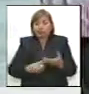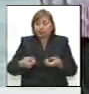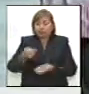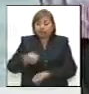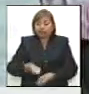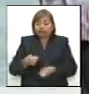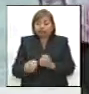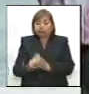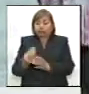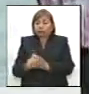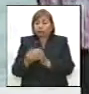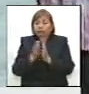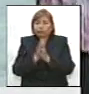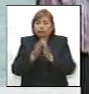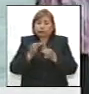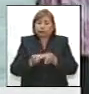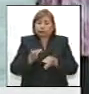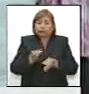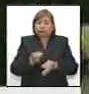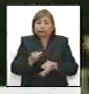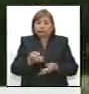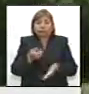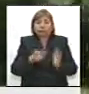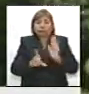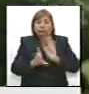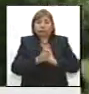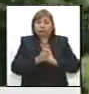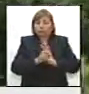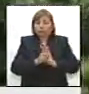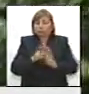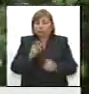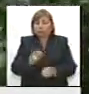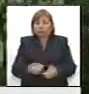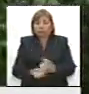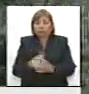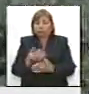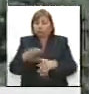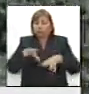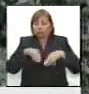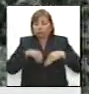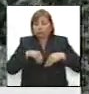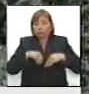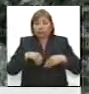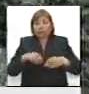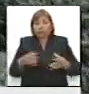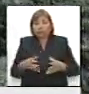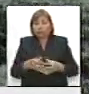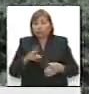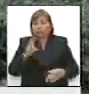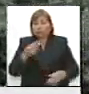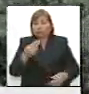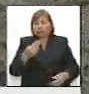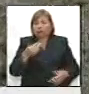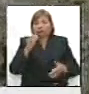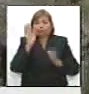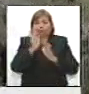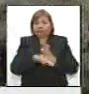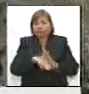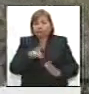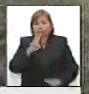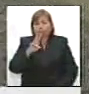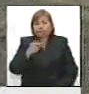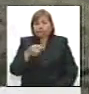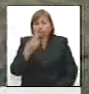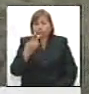Perú pidió prorrogar la vigencia de la Ley de Promoción Agraria que aprobó el Congreso el 2000 y que vence el